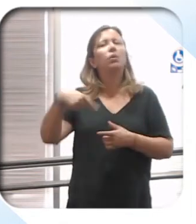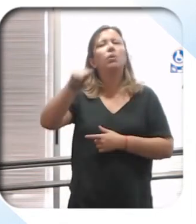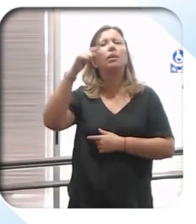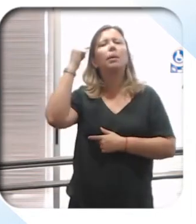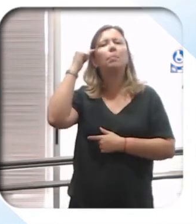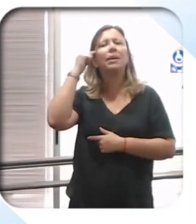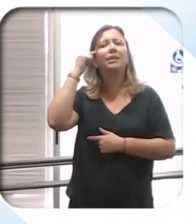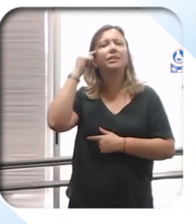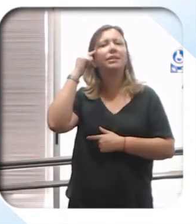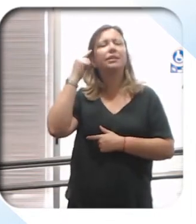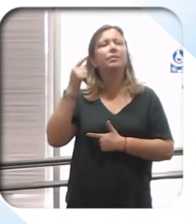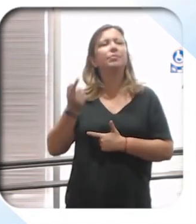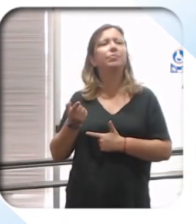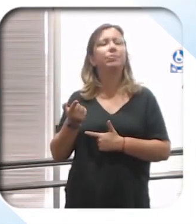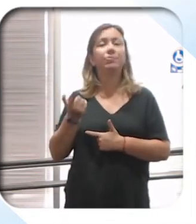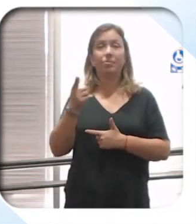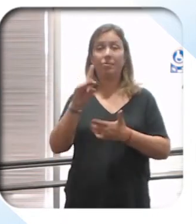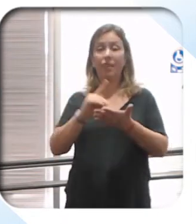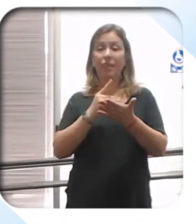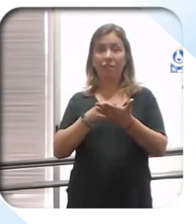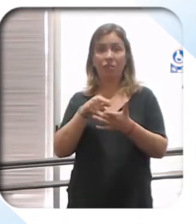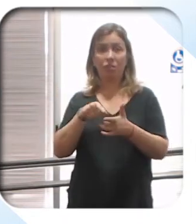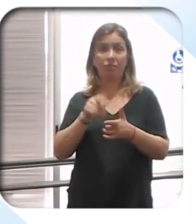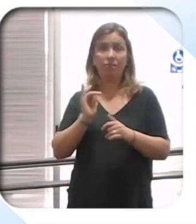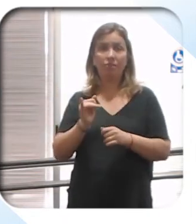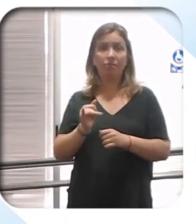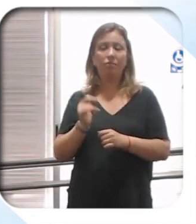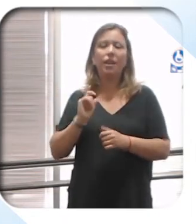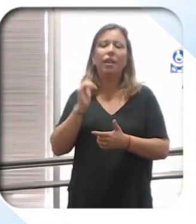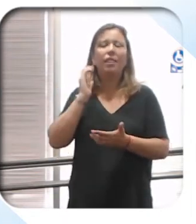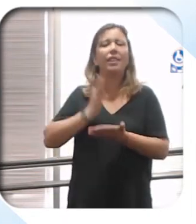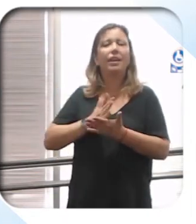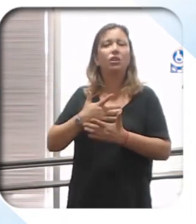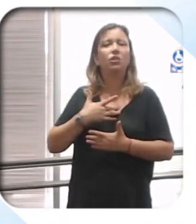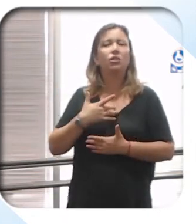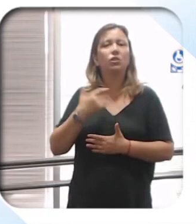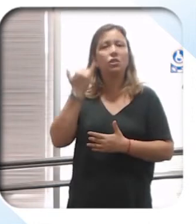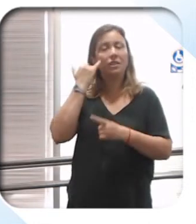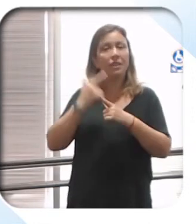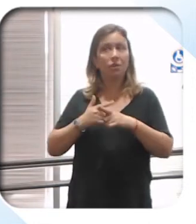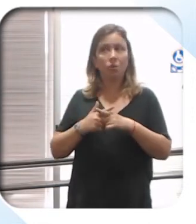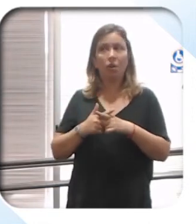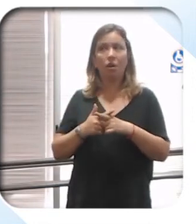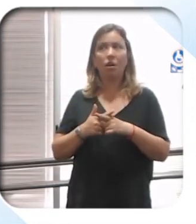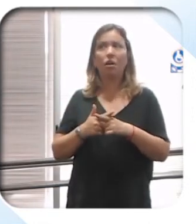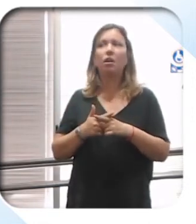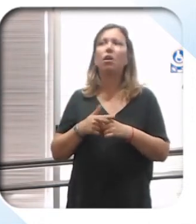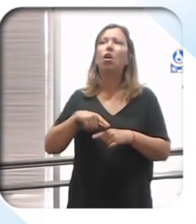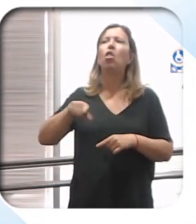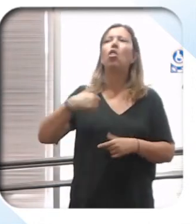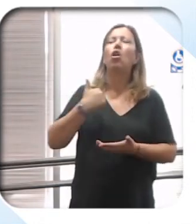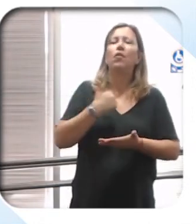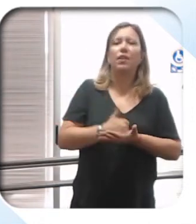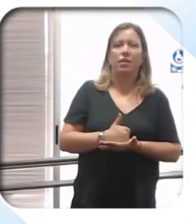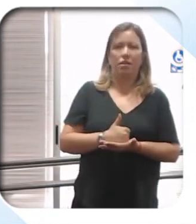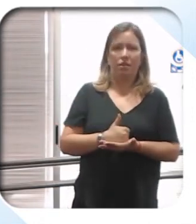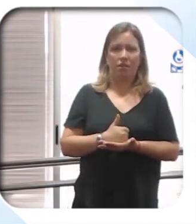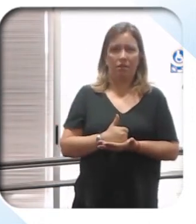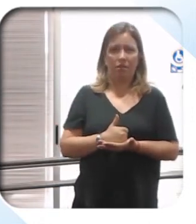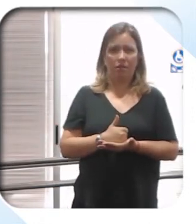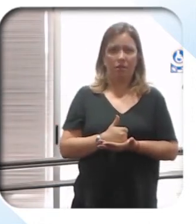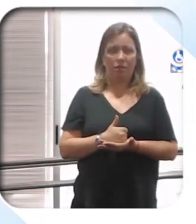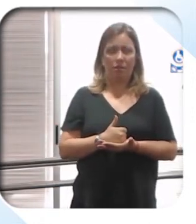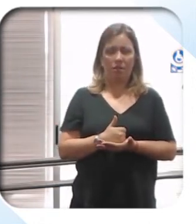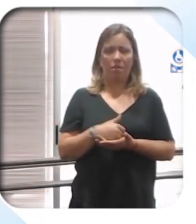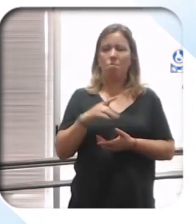en esta definición y en derechos sexuales y para ver dónde estamos parados, ¿no? En cuanto